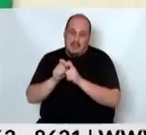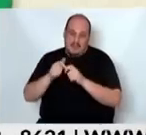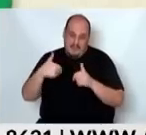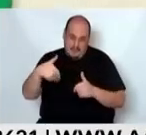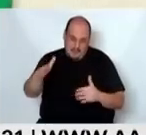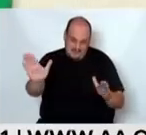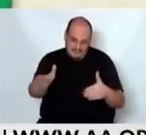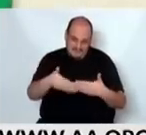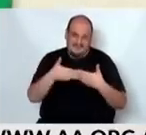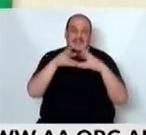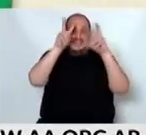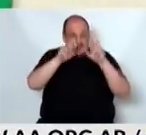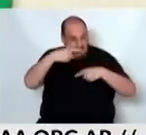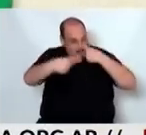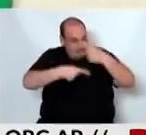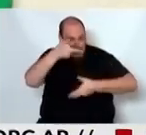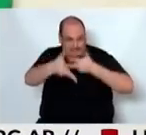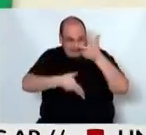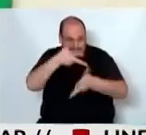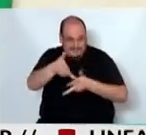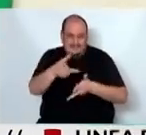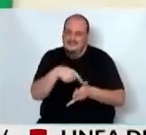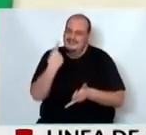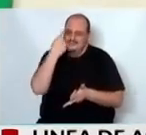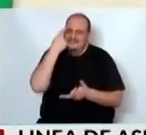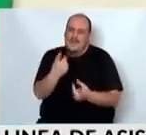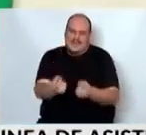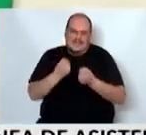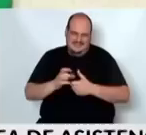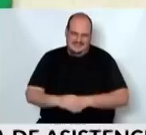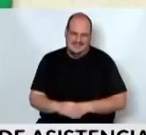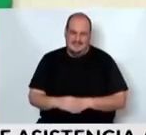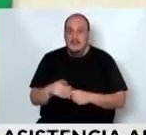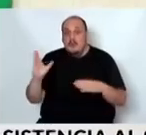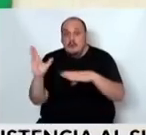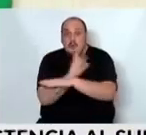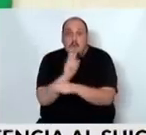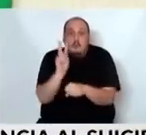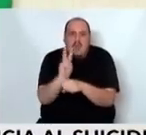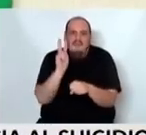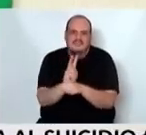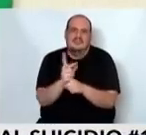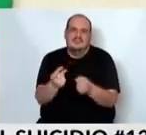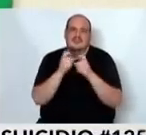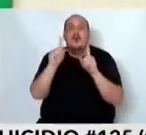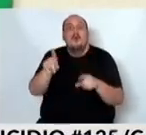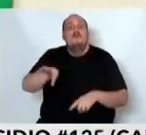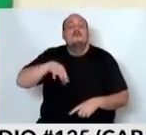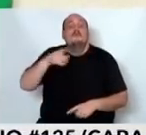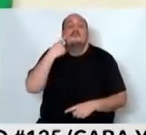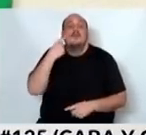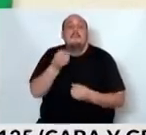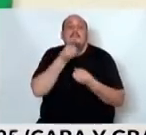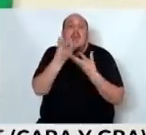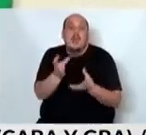a seguir hablando de estos temas porque creemos que es necesario, porque creemos que hay que hacer prevención y porque creemos que se puede vivir mejor y